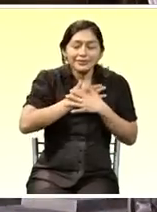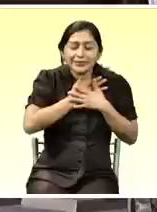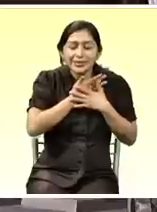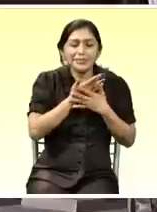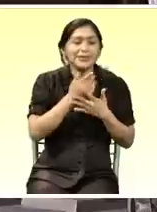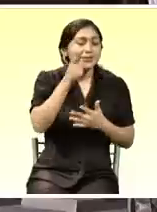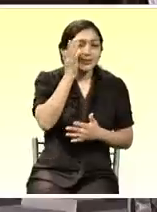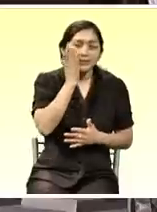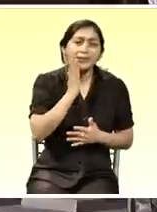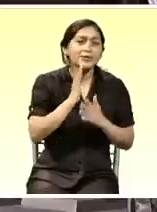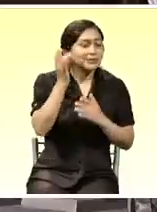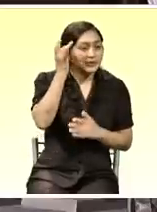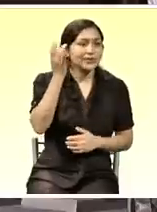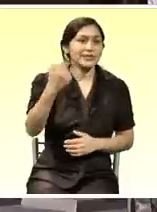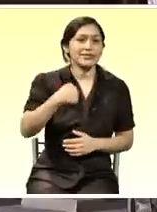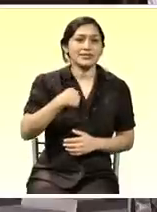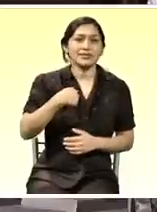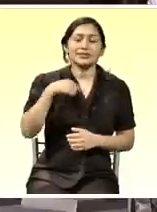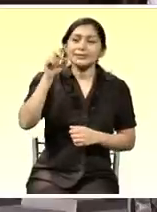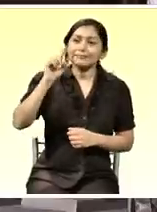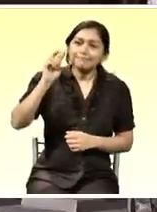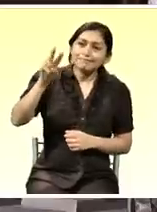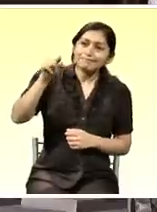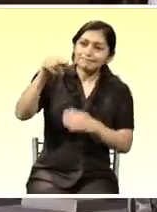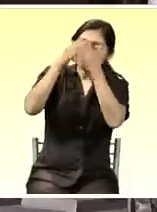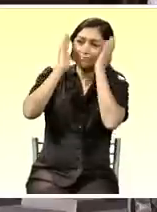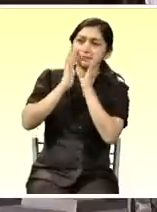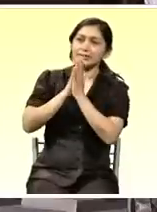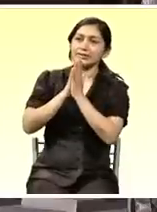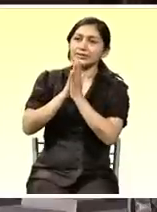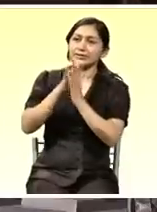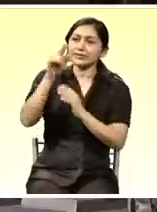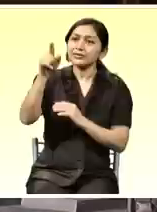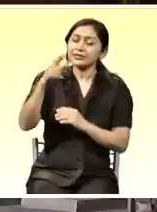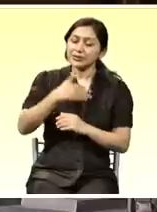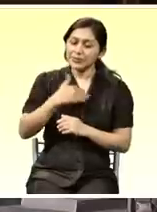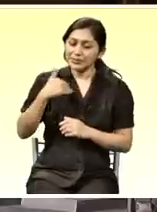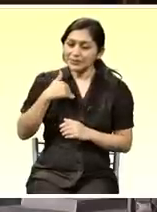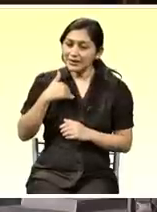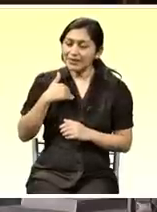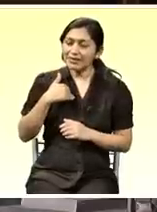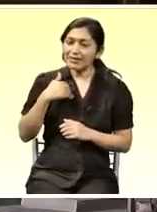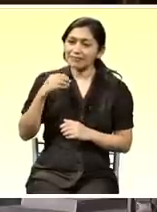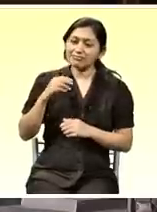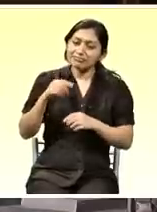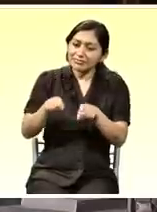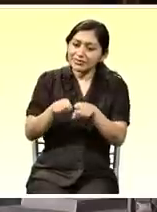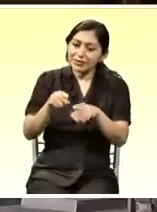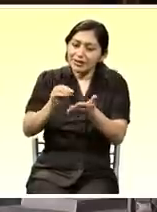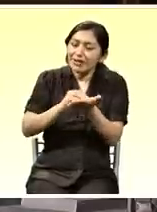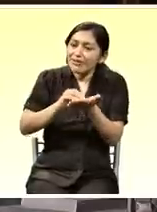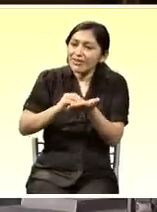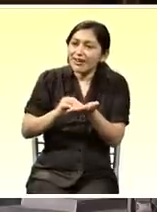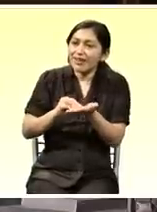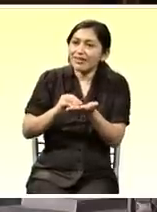compasión. María, Madre de Misericordia, abogada de los pecadores, alcánzame